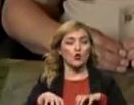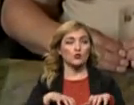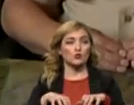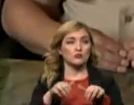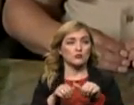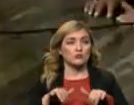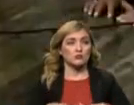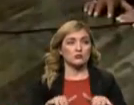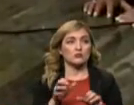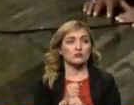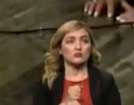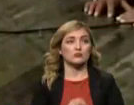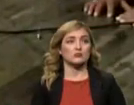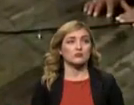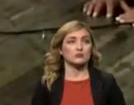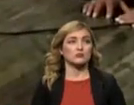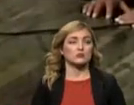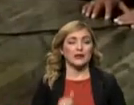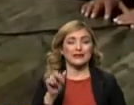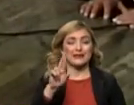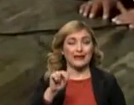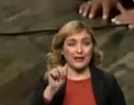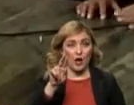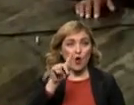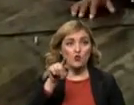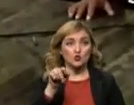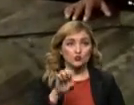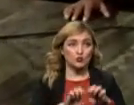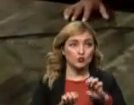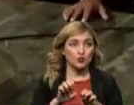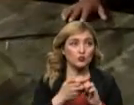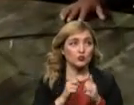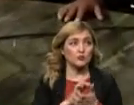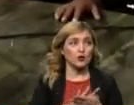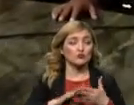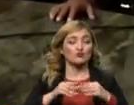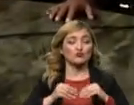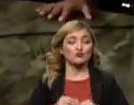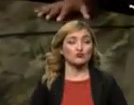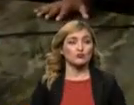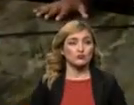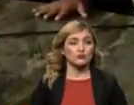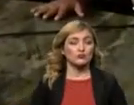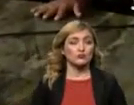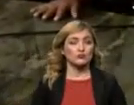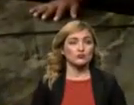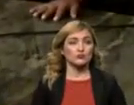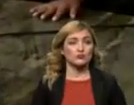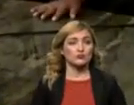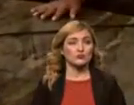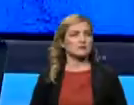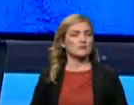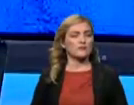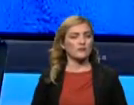como lo hemos estado siempre. Arauz dijo que hará una evaluación para buscar soluciones. Joana Ramos, 24 horas.